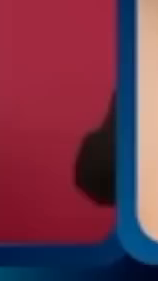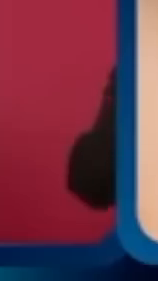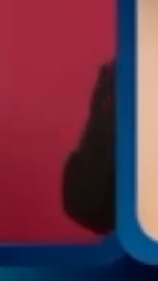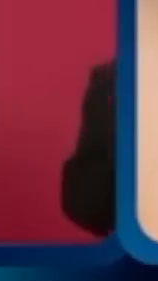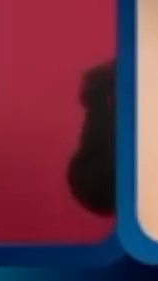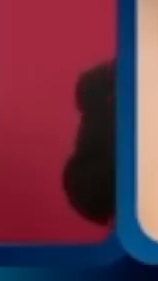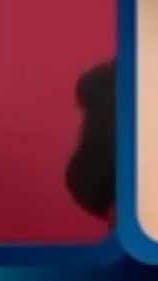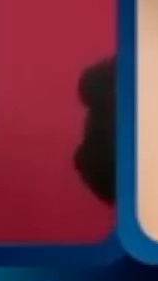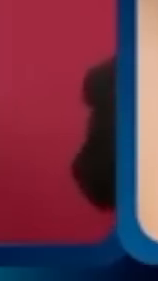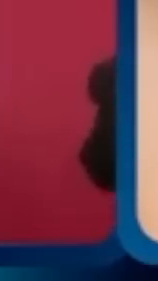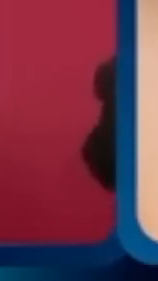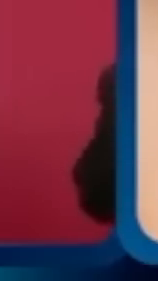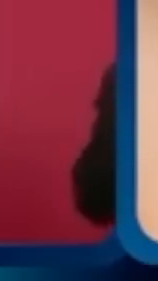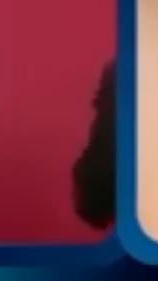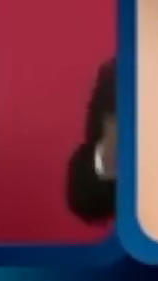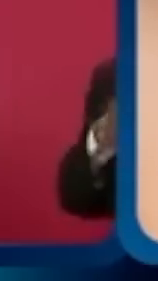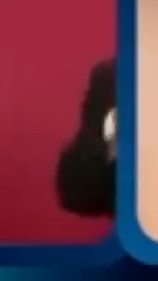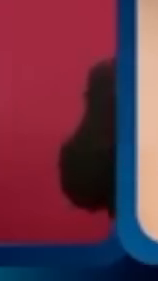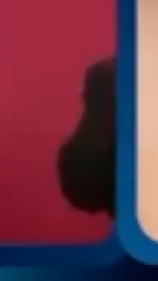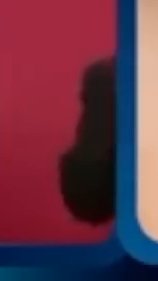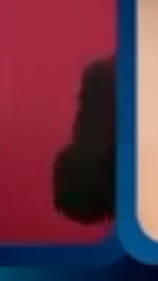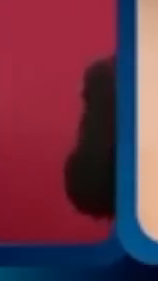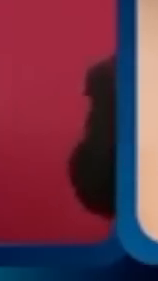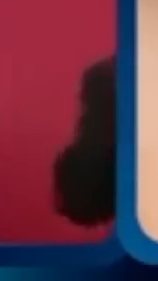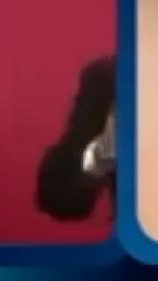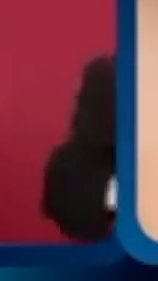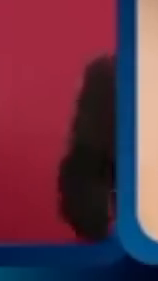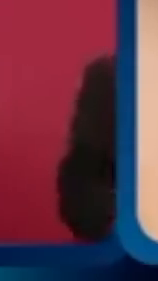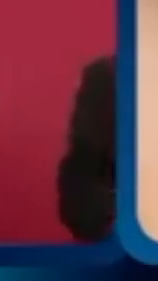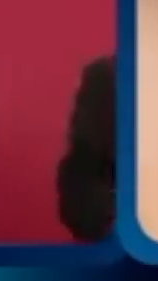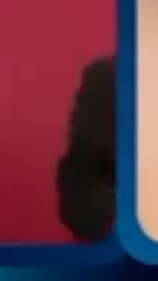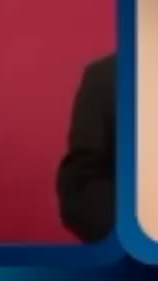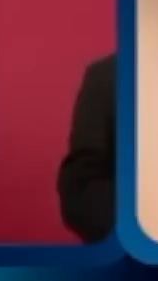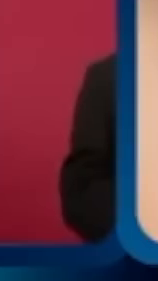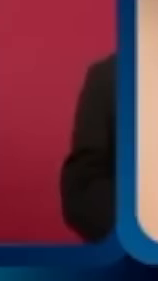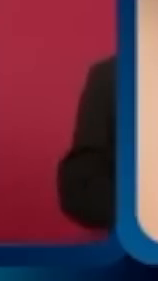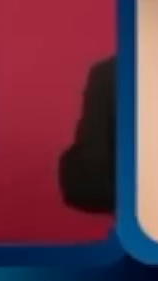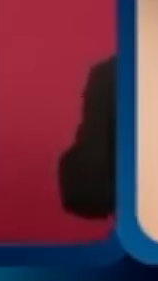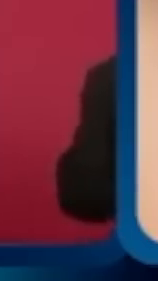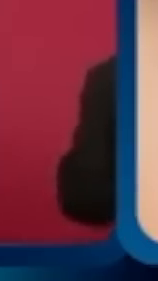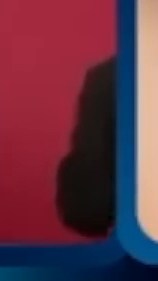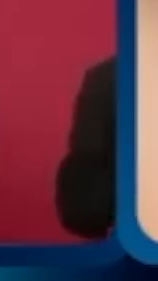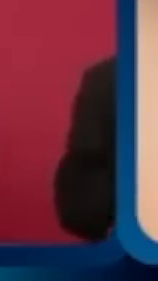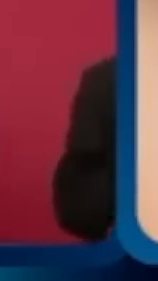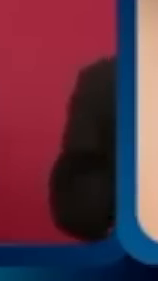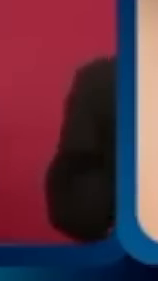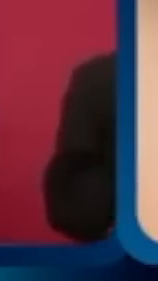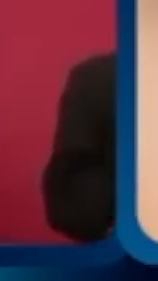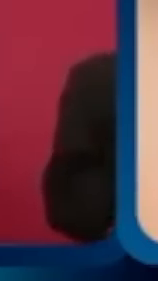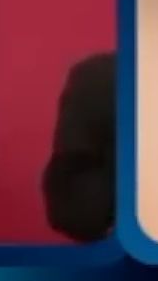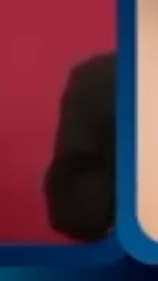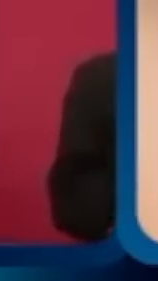con el micro que concluye que bueno los que aspiran a ser candidatos digo los que aspiran a un cargo público por parte de módena